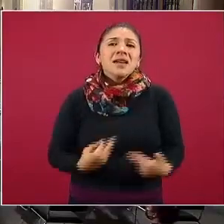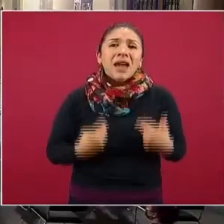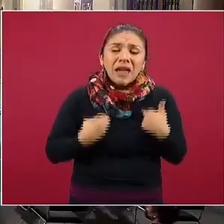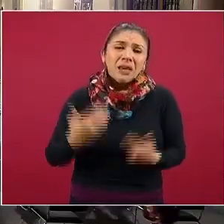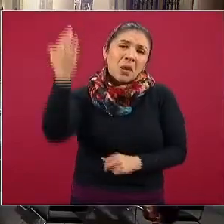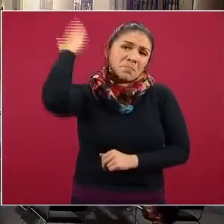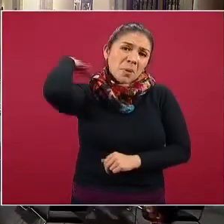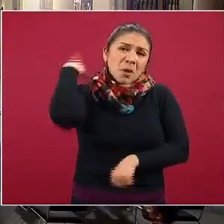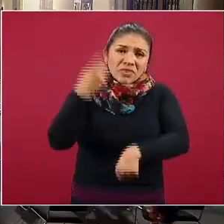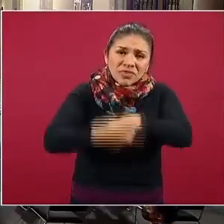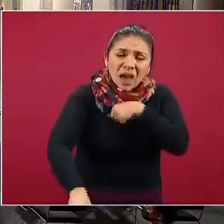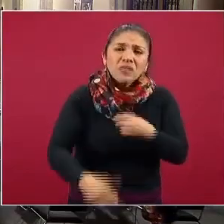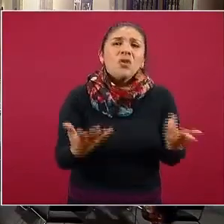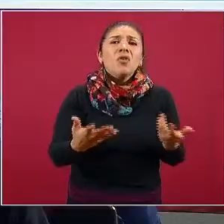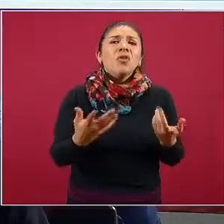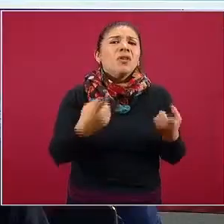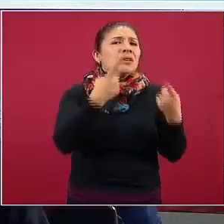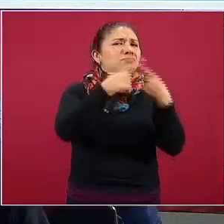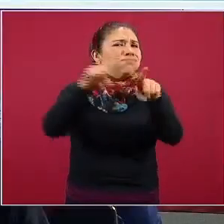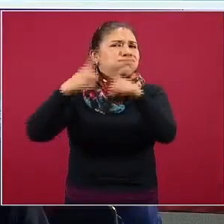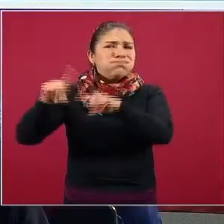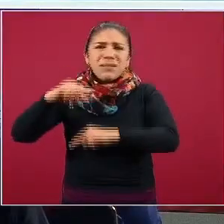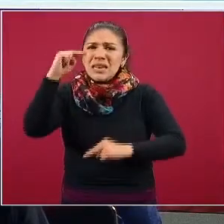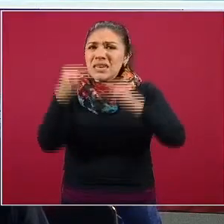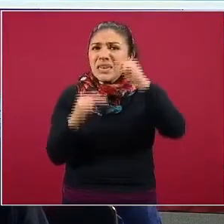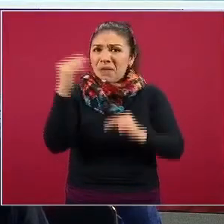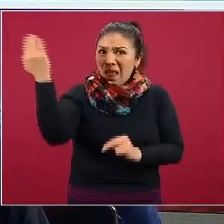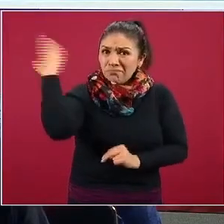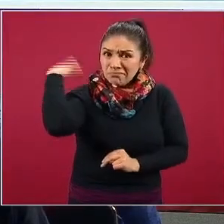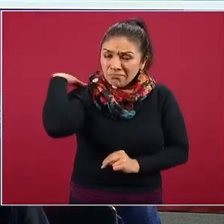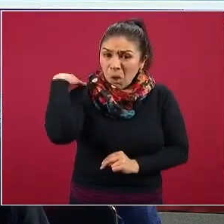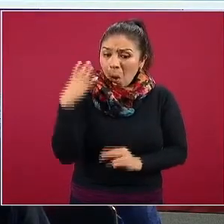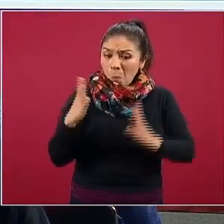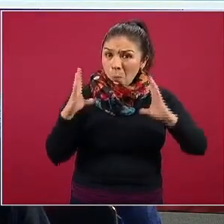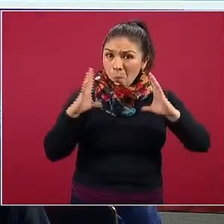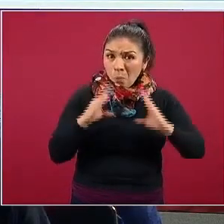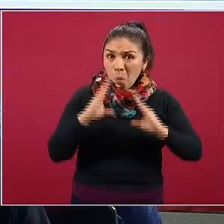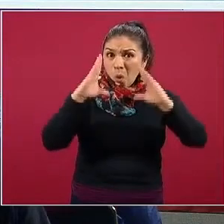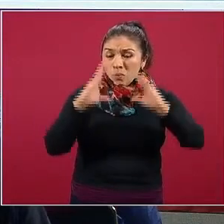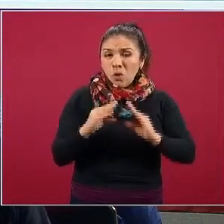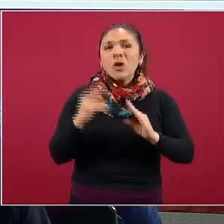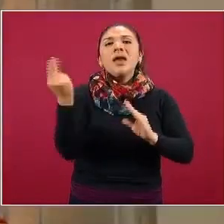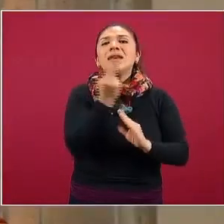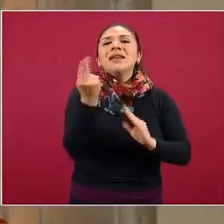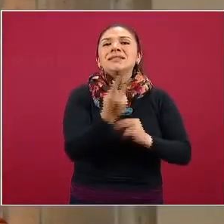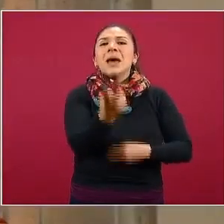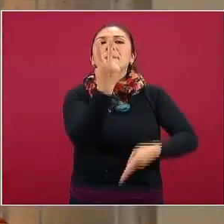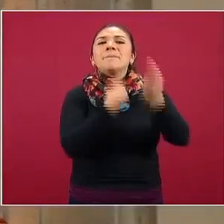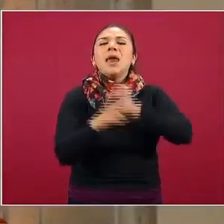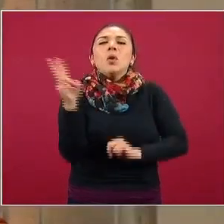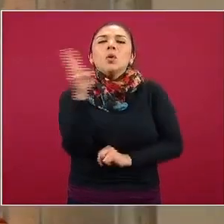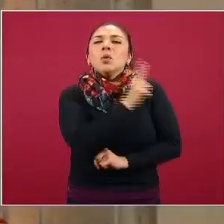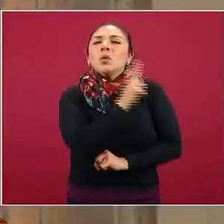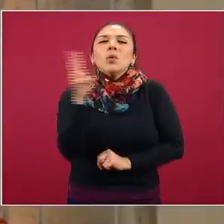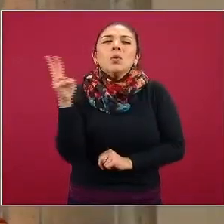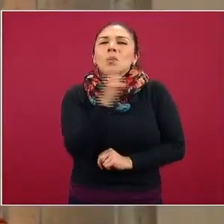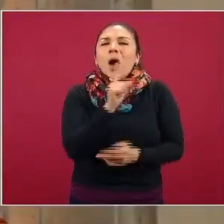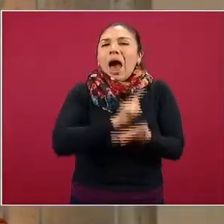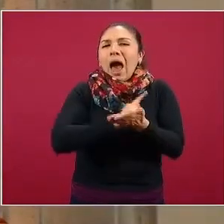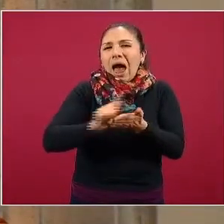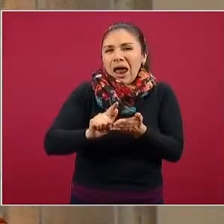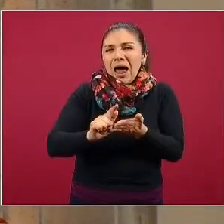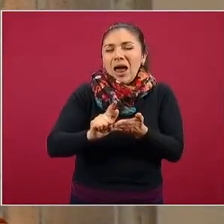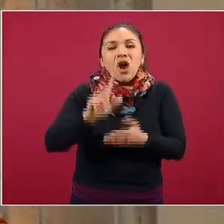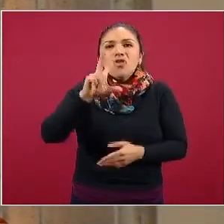daño pulmonar múltiple a diferentes niveles. El pulmón está diseñado para recibir oxígeno, para recibir aire, no